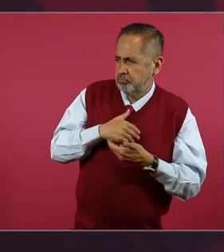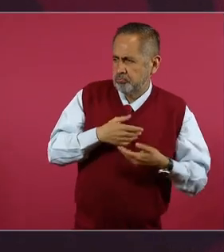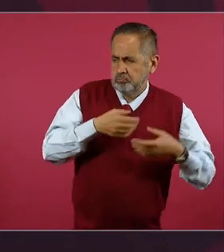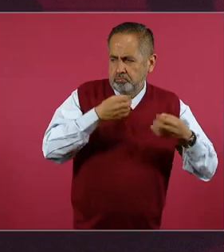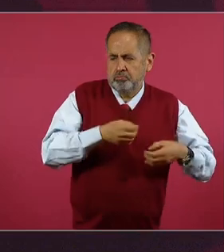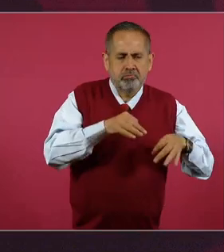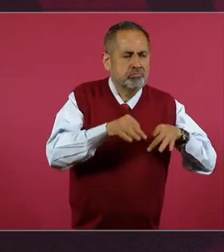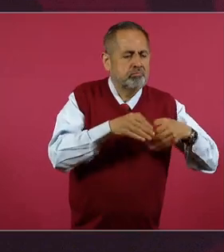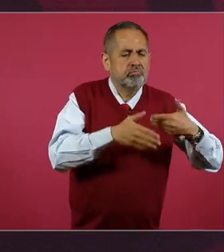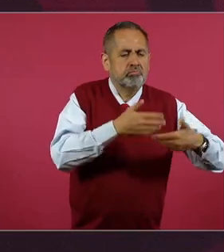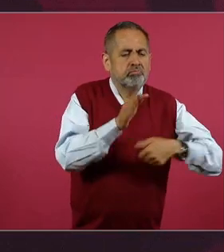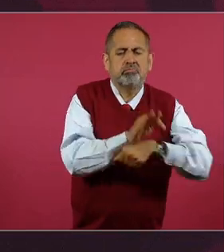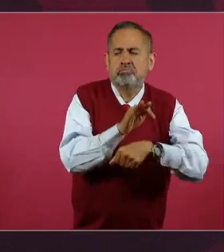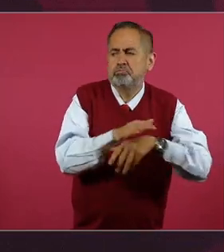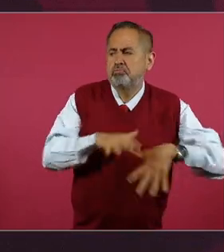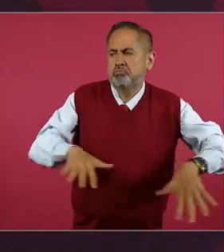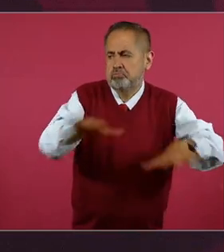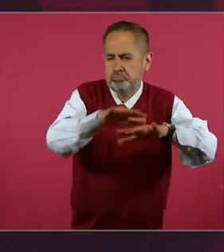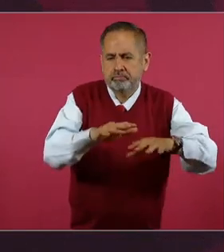que en realidad